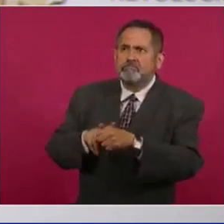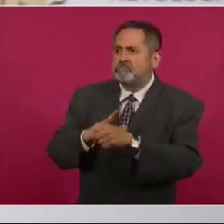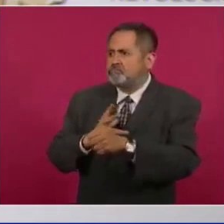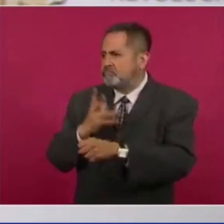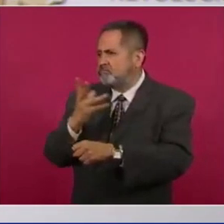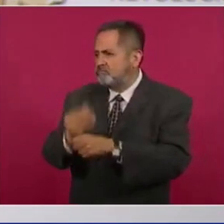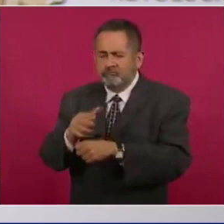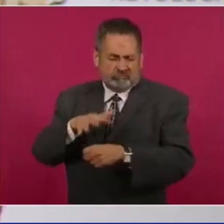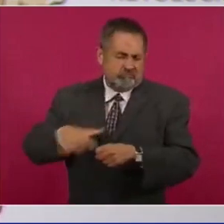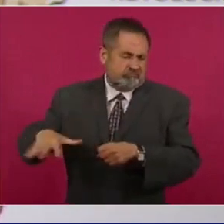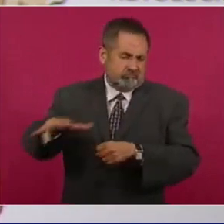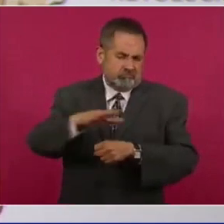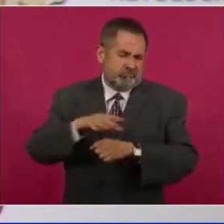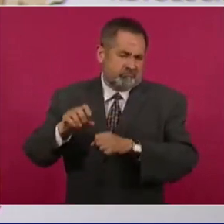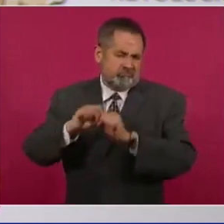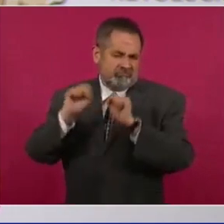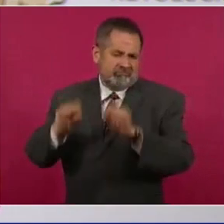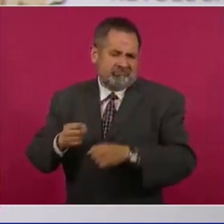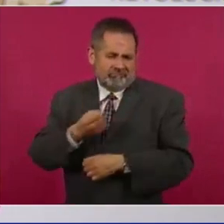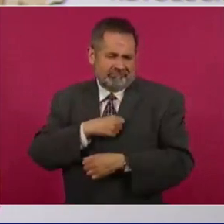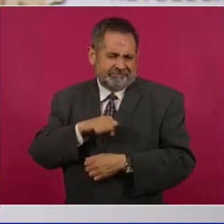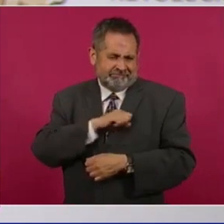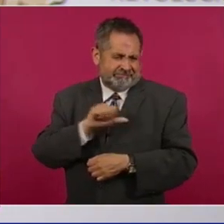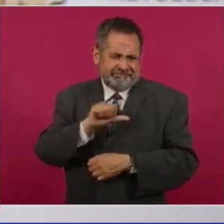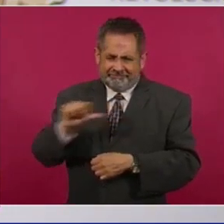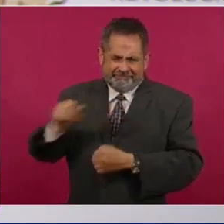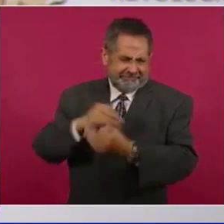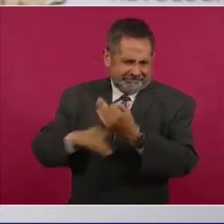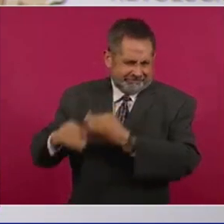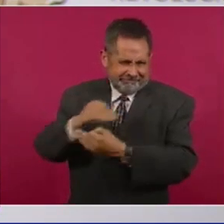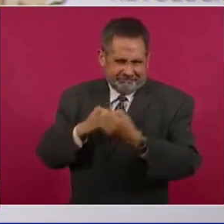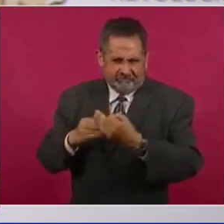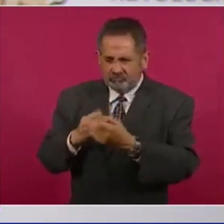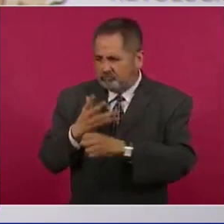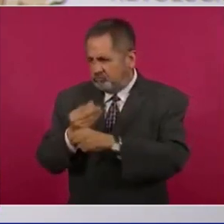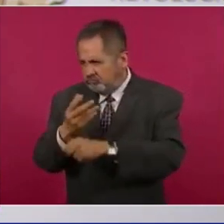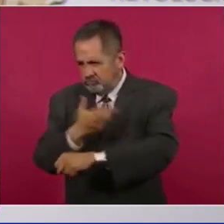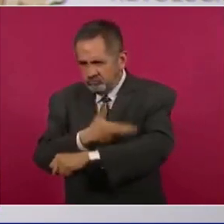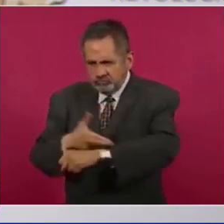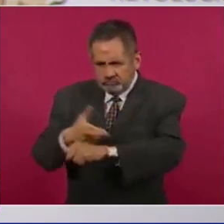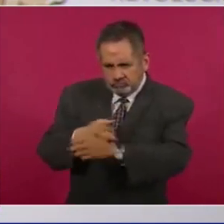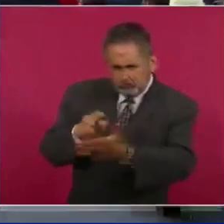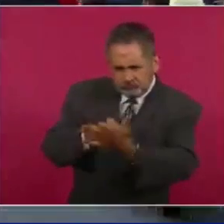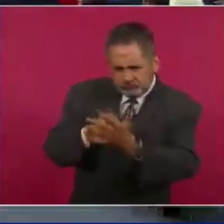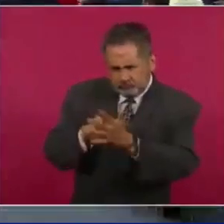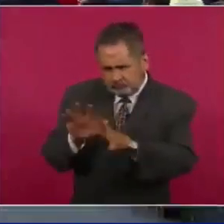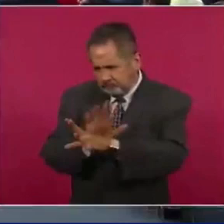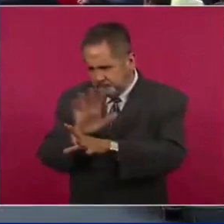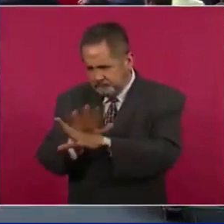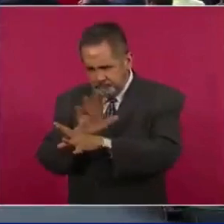del sistema de salud pública. Y les aseguro,